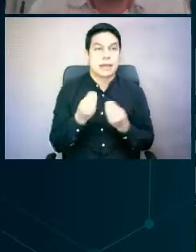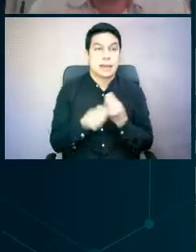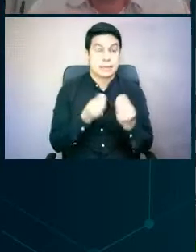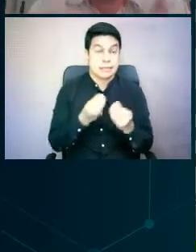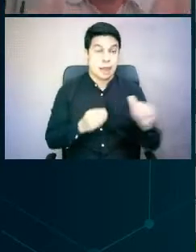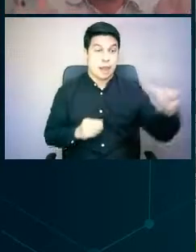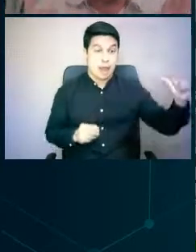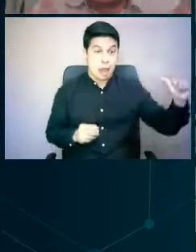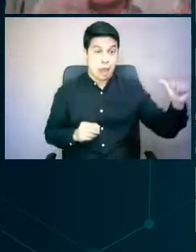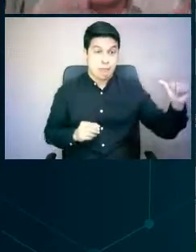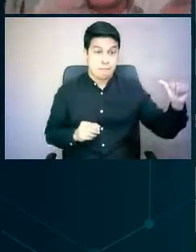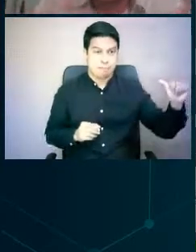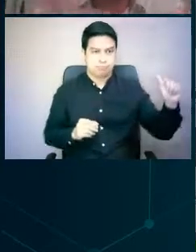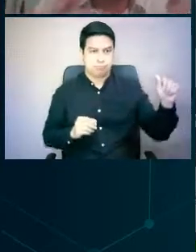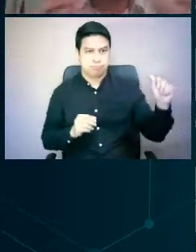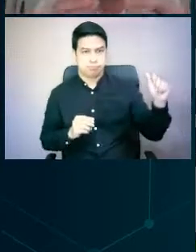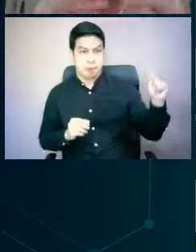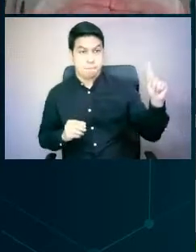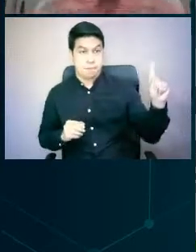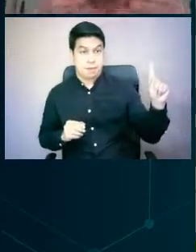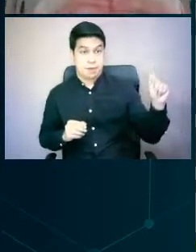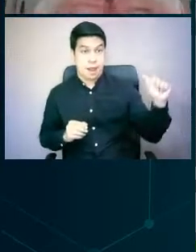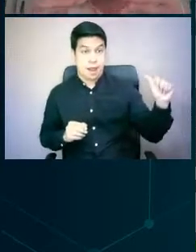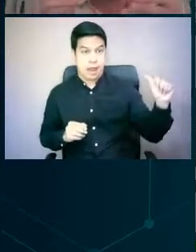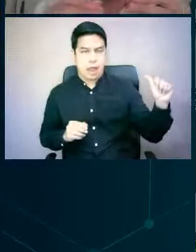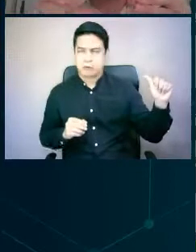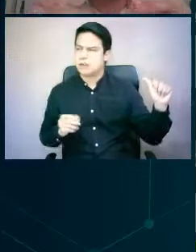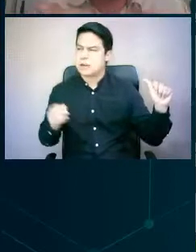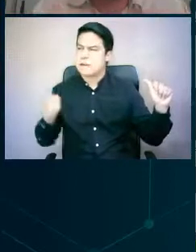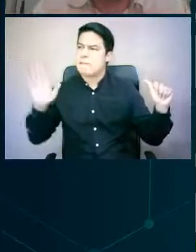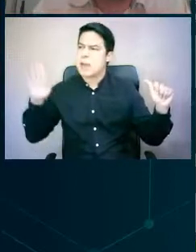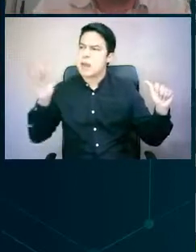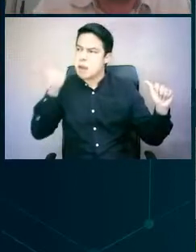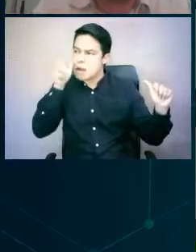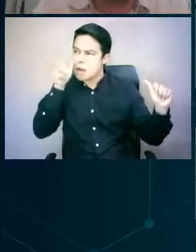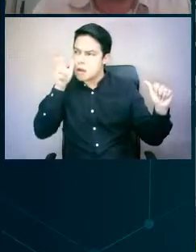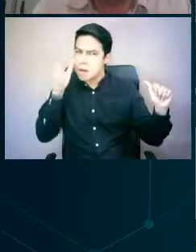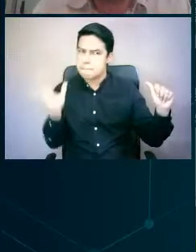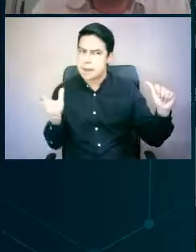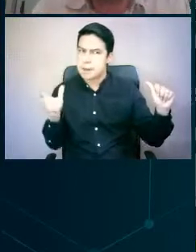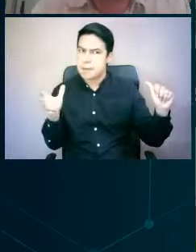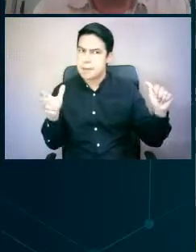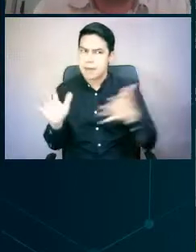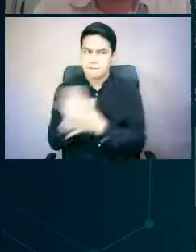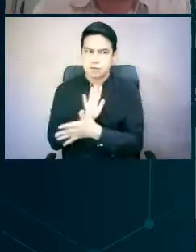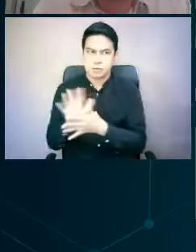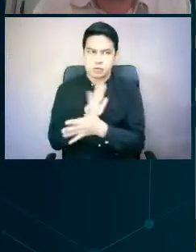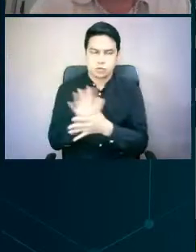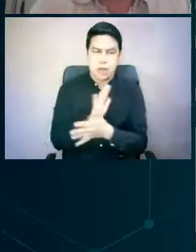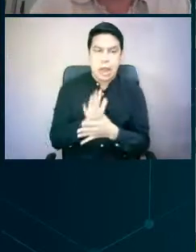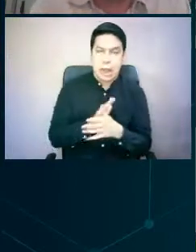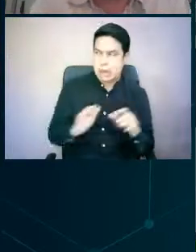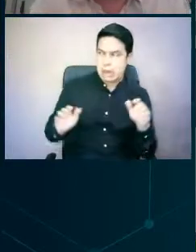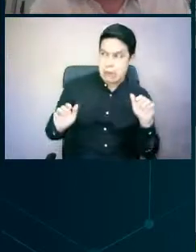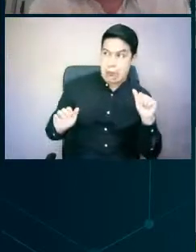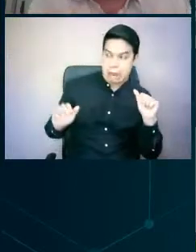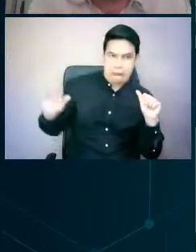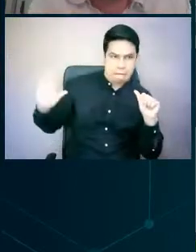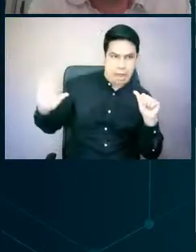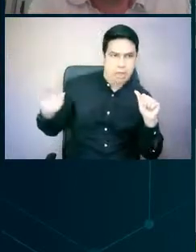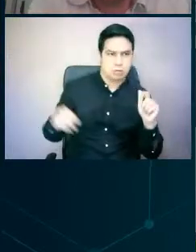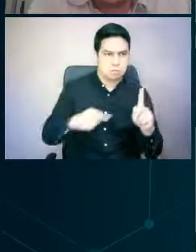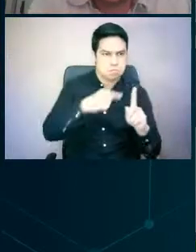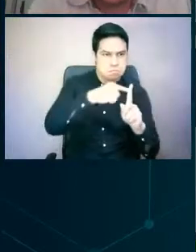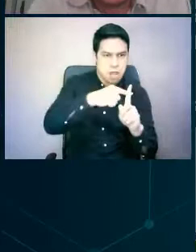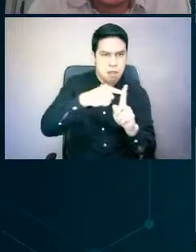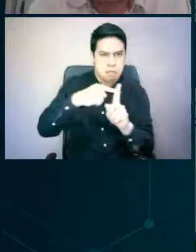B. Cuando yo tengo esa información, entonces hago el cálculo de la corriente diferencial haciendo una suma fasorial. Para